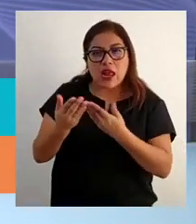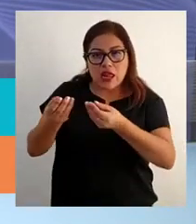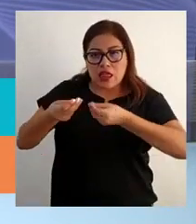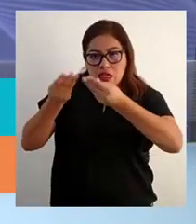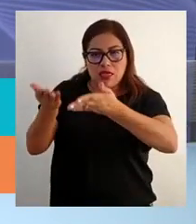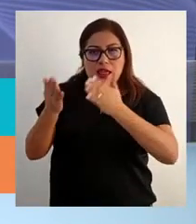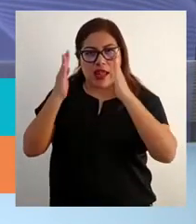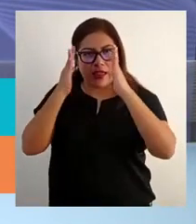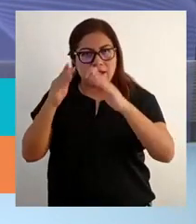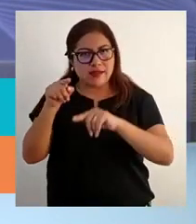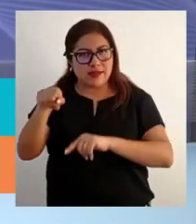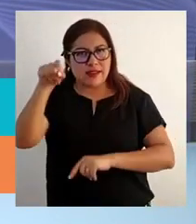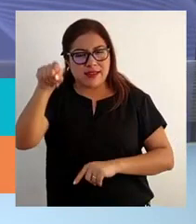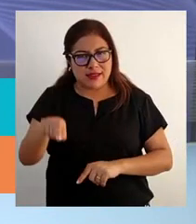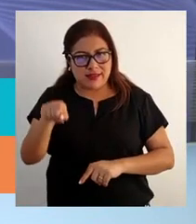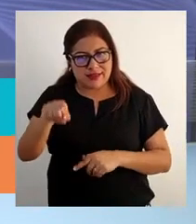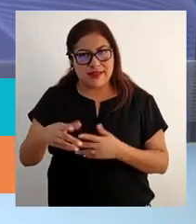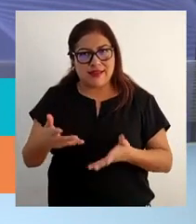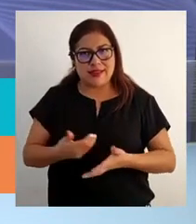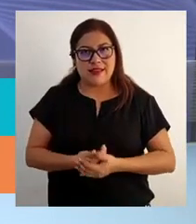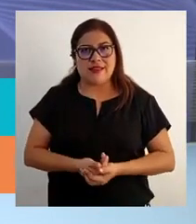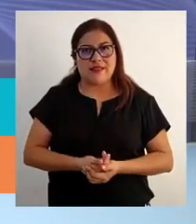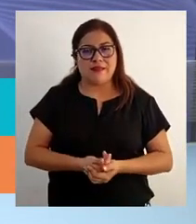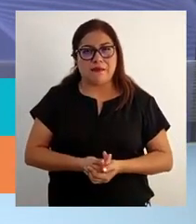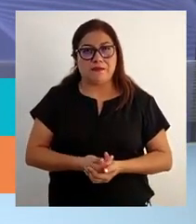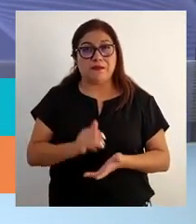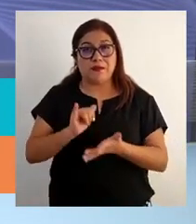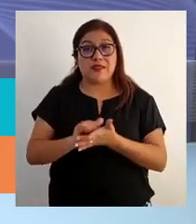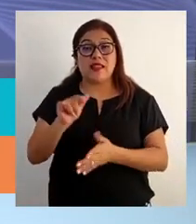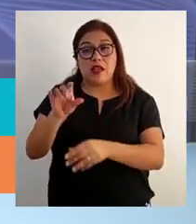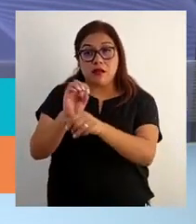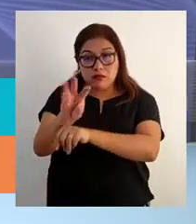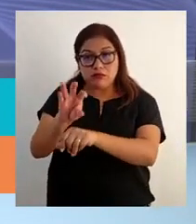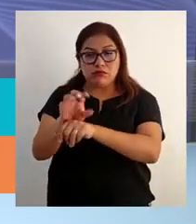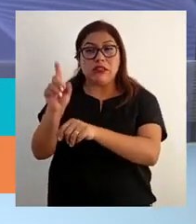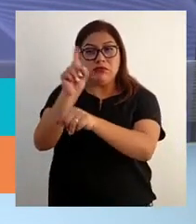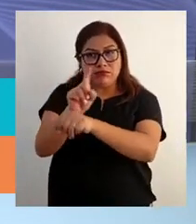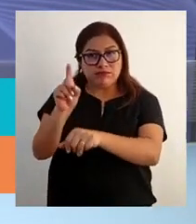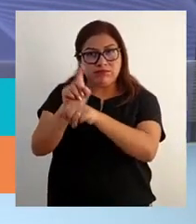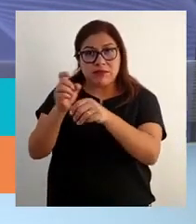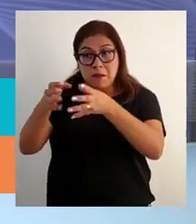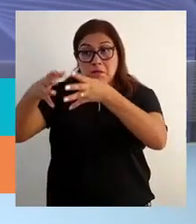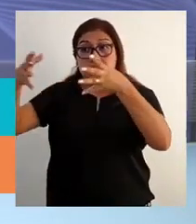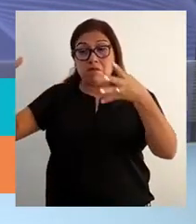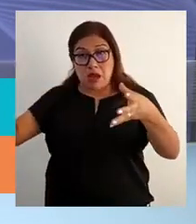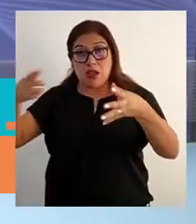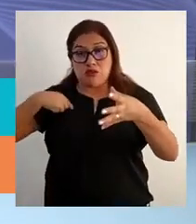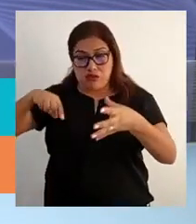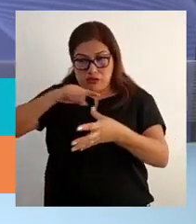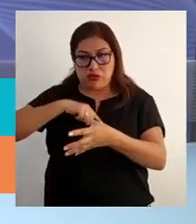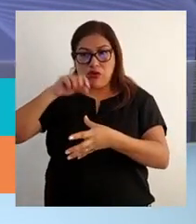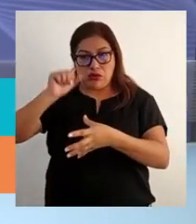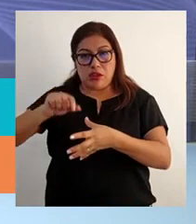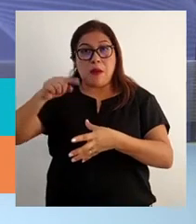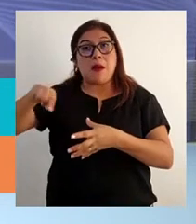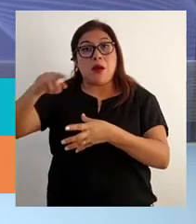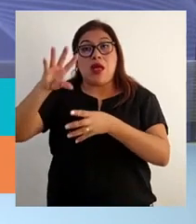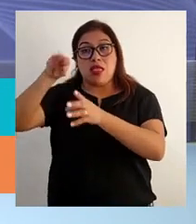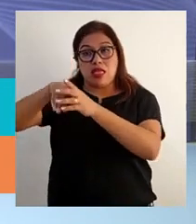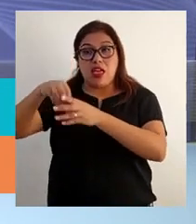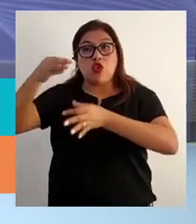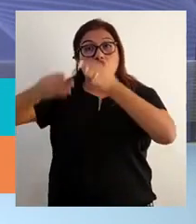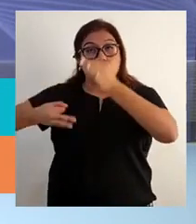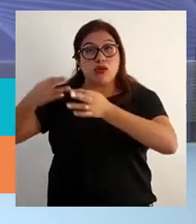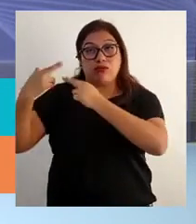que requieren, y con estas capacitaciones masivas que se van a realizar para que los trabajadores, los jueces, las